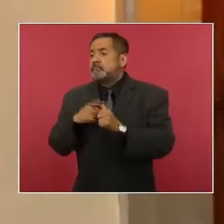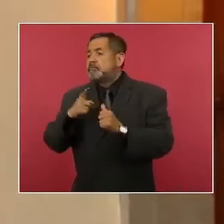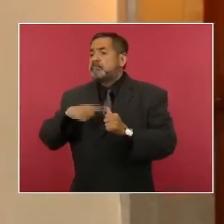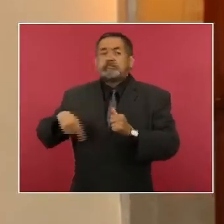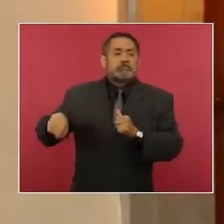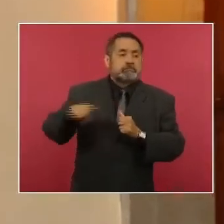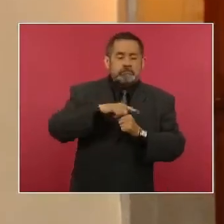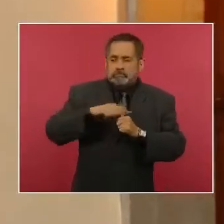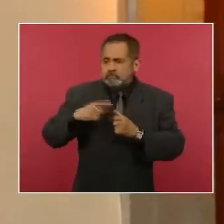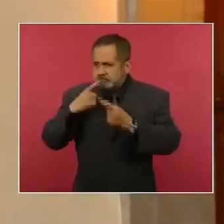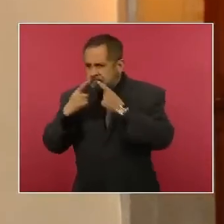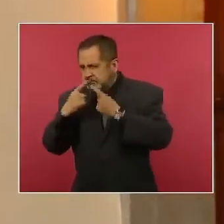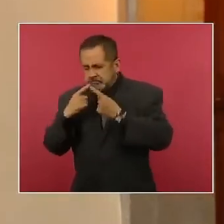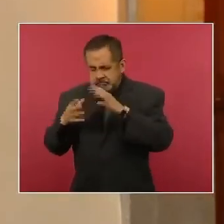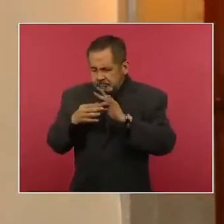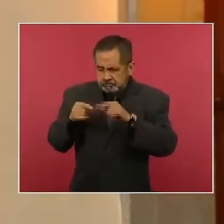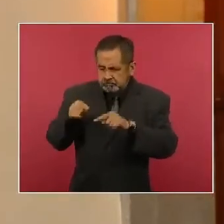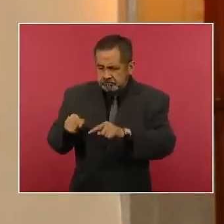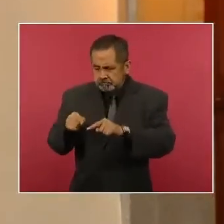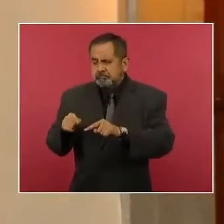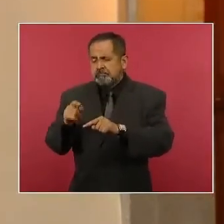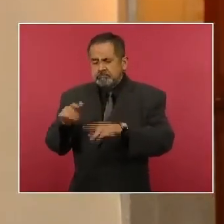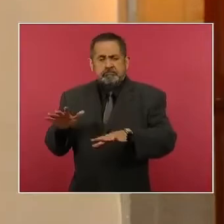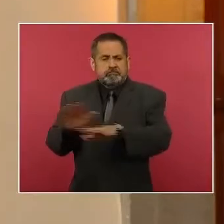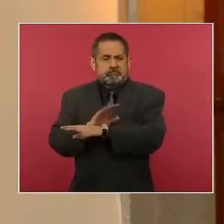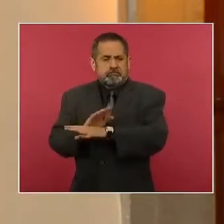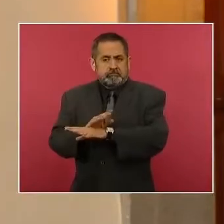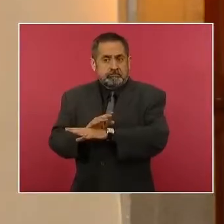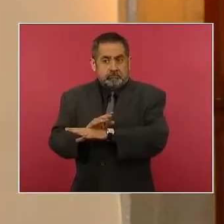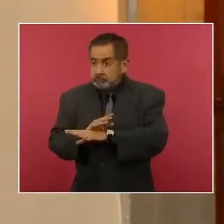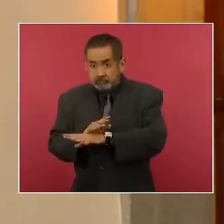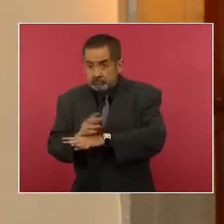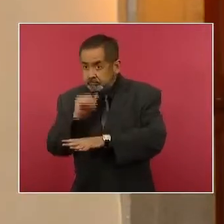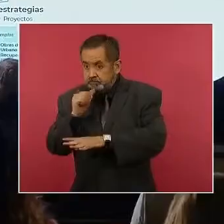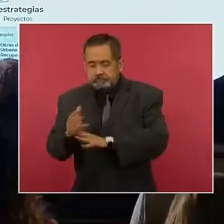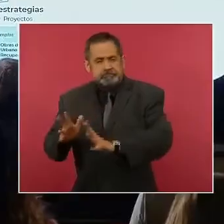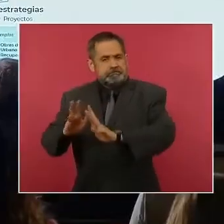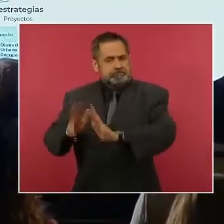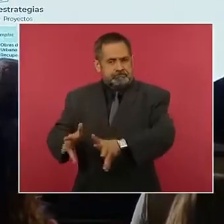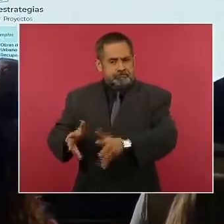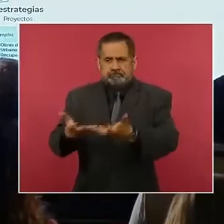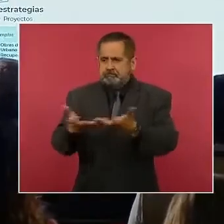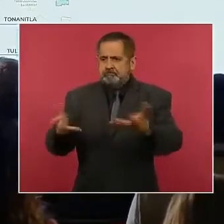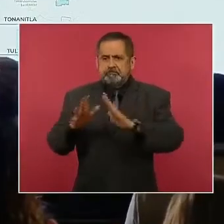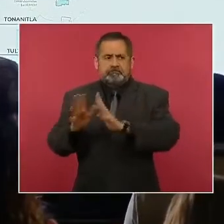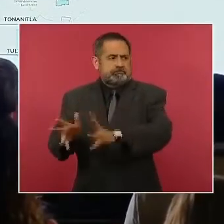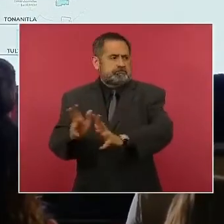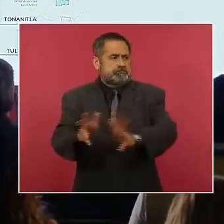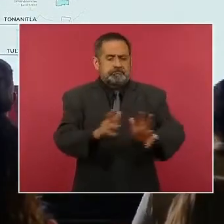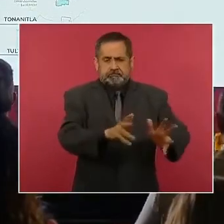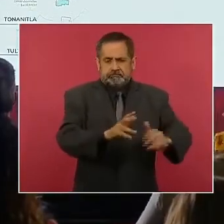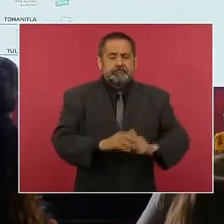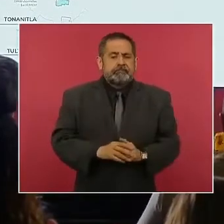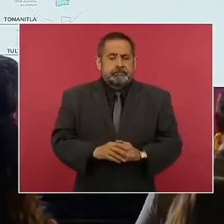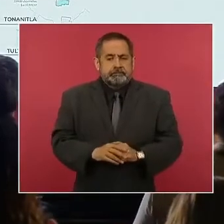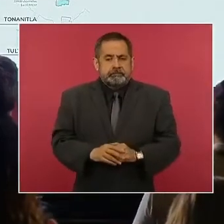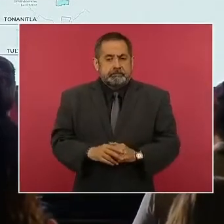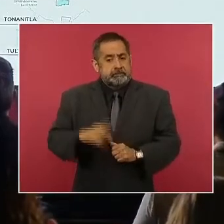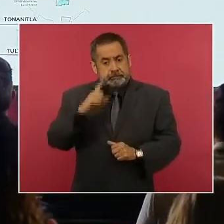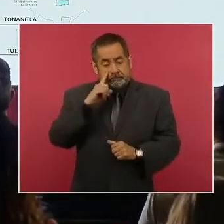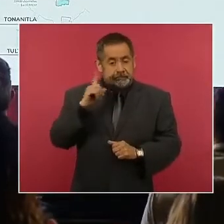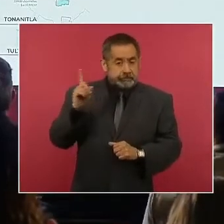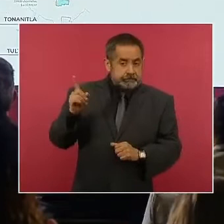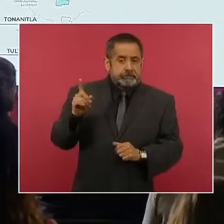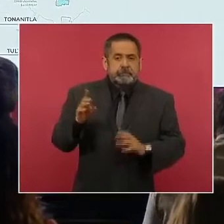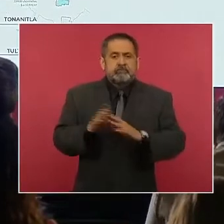acuerdo técnico de cómo hacerlo. Eso es muy importante. Siguiente lámina. Ahora ya, digamos, en materia de